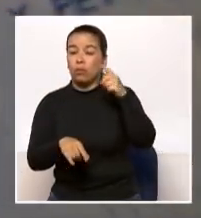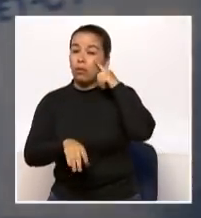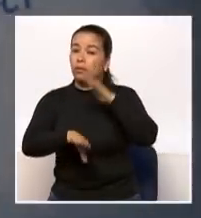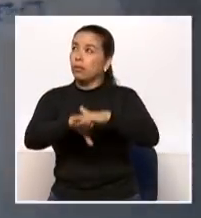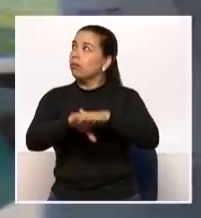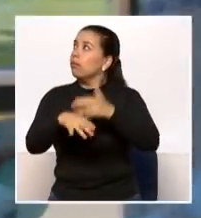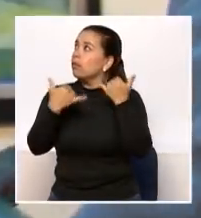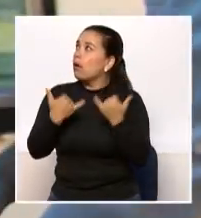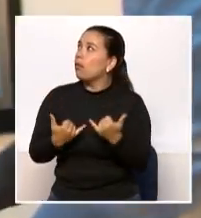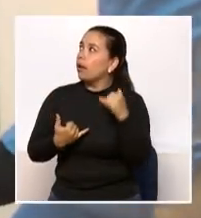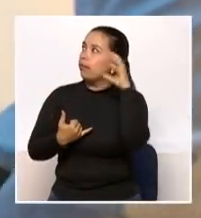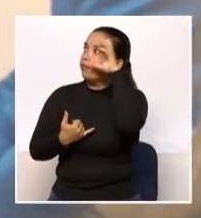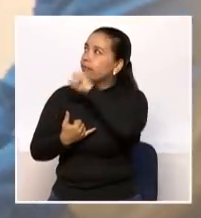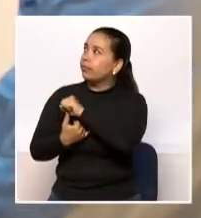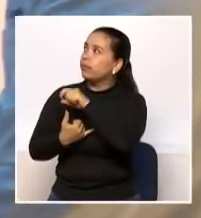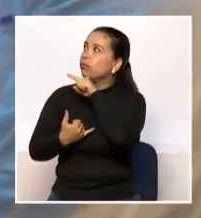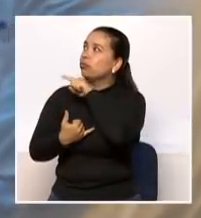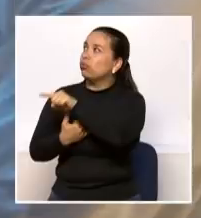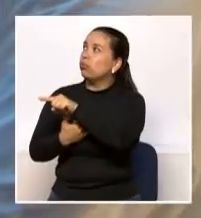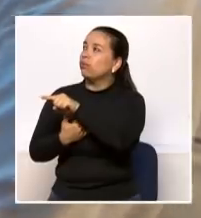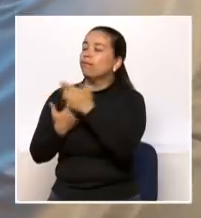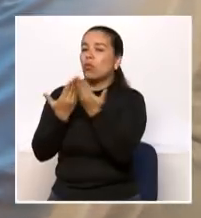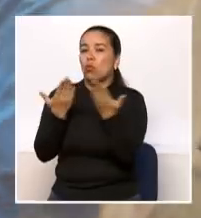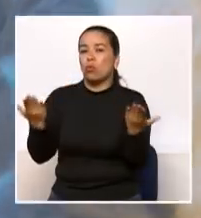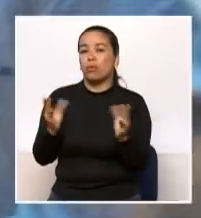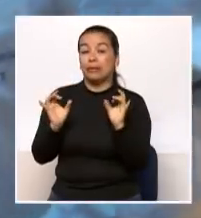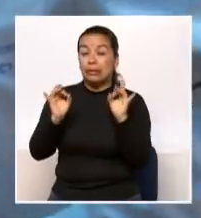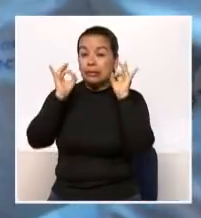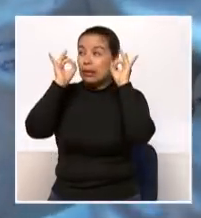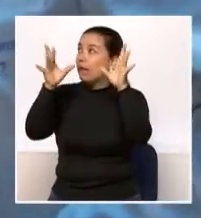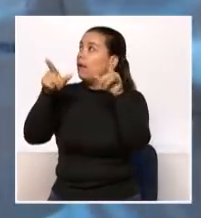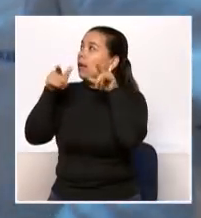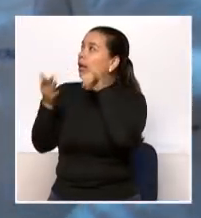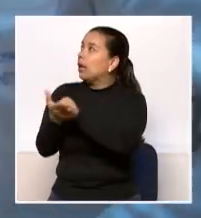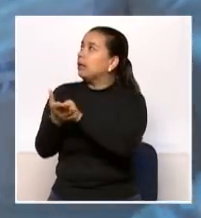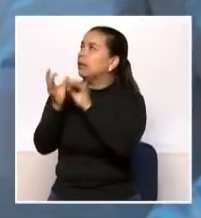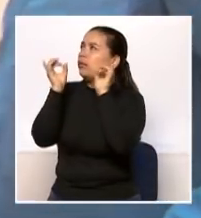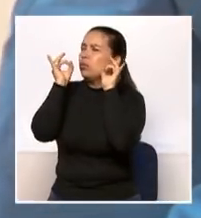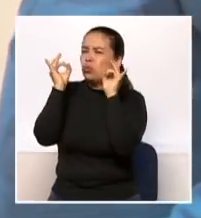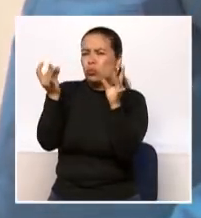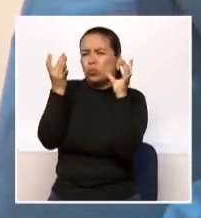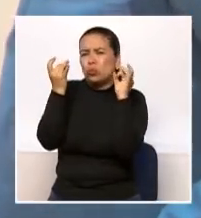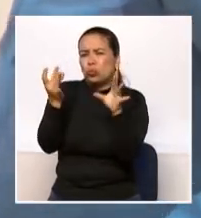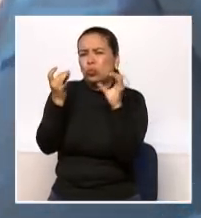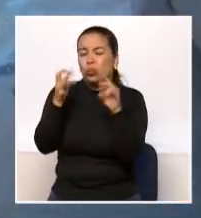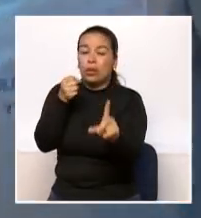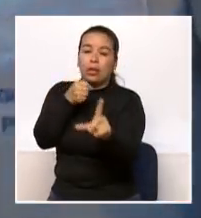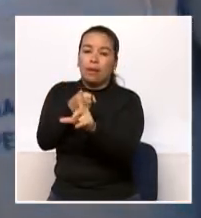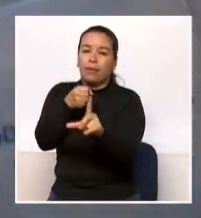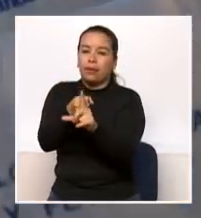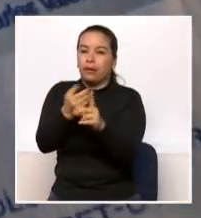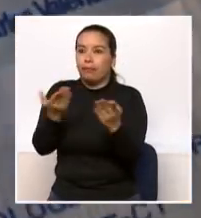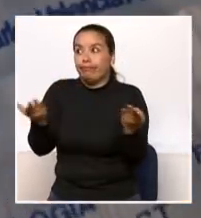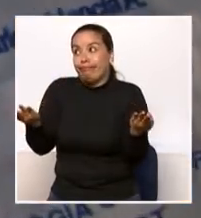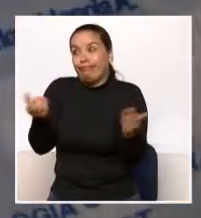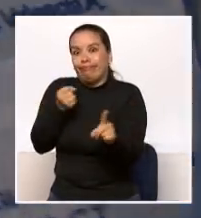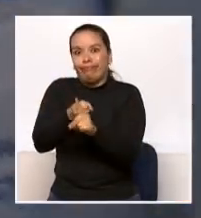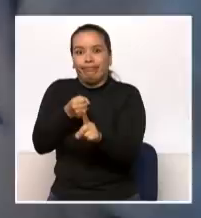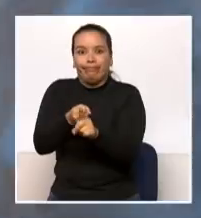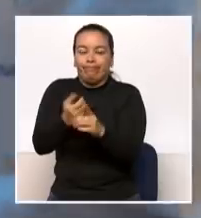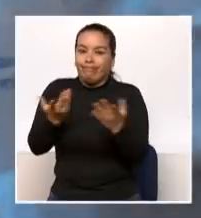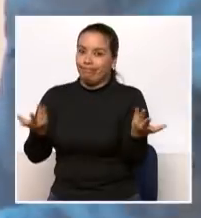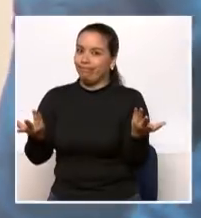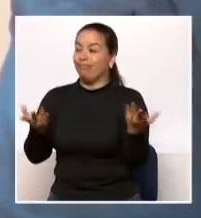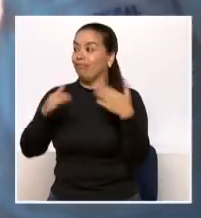encontrando muchas patologías, por favor, ese dolor y demás. Y la próstata, pues ni qué decir. Por eso es